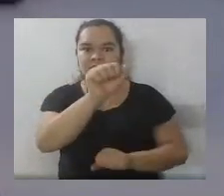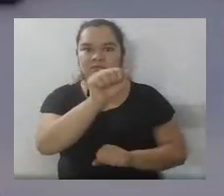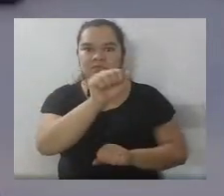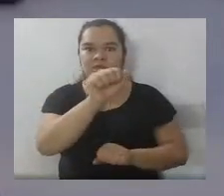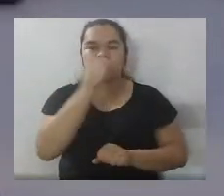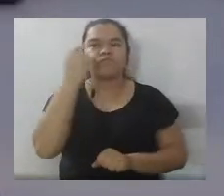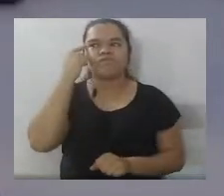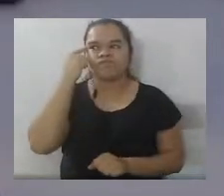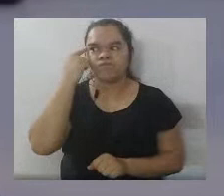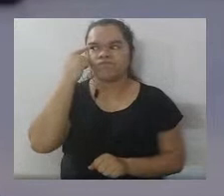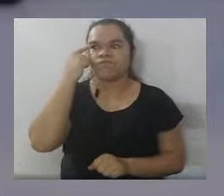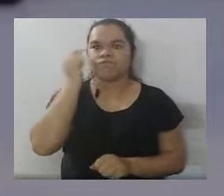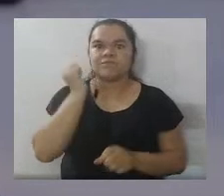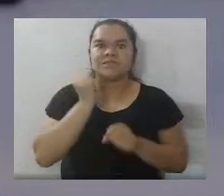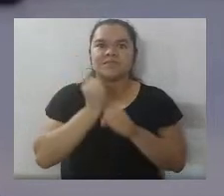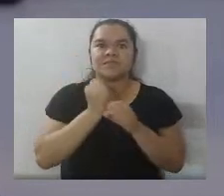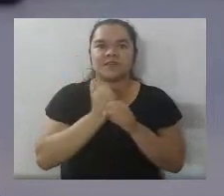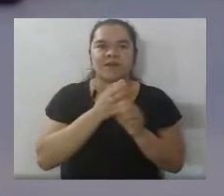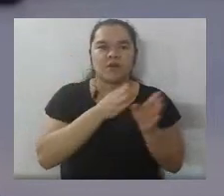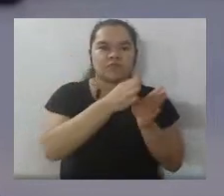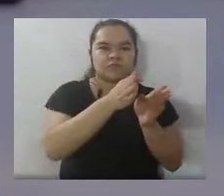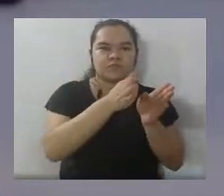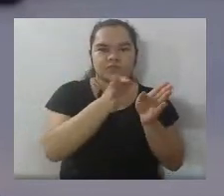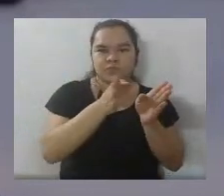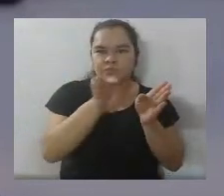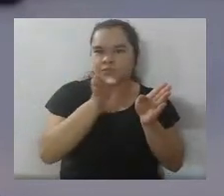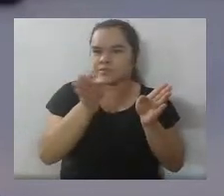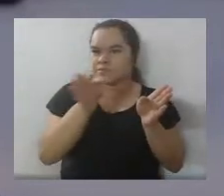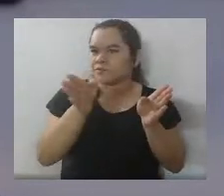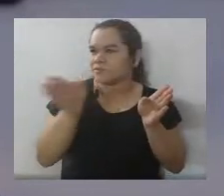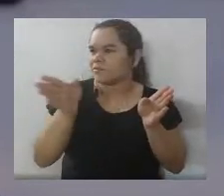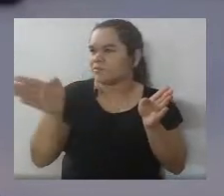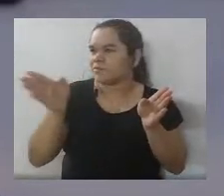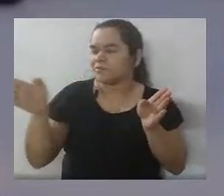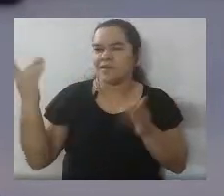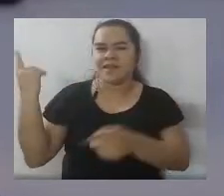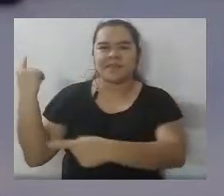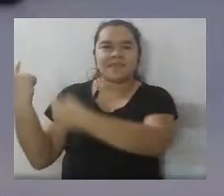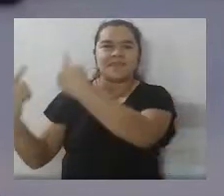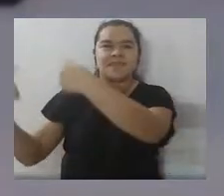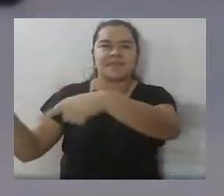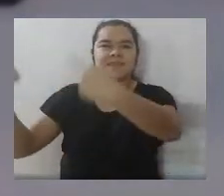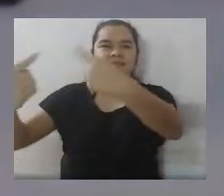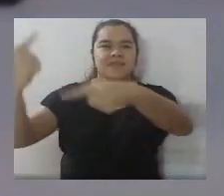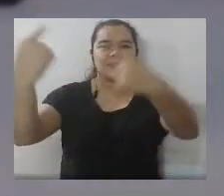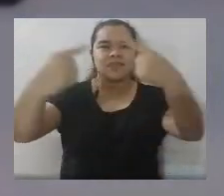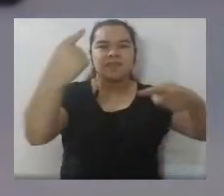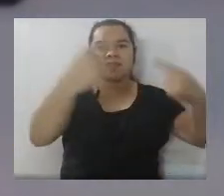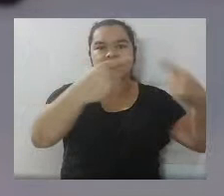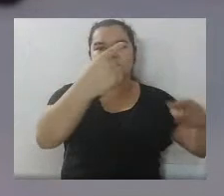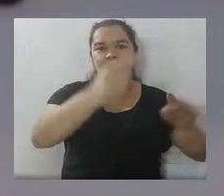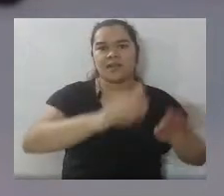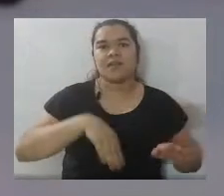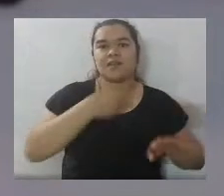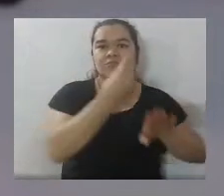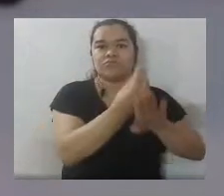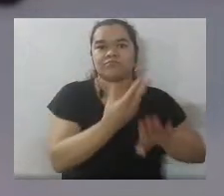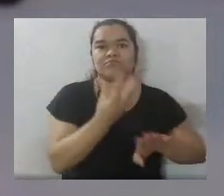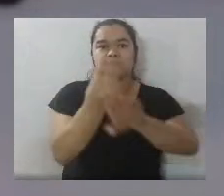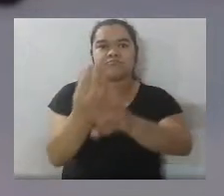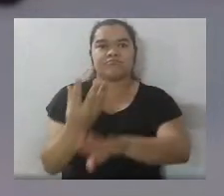esa posibilidad de ir accediendo a diversos roles, a distintos puestos en